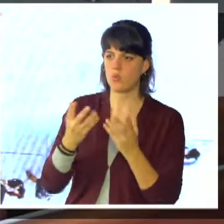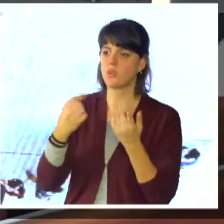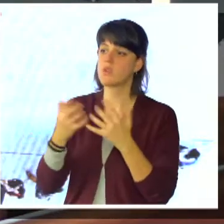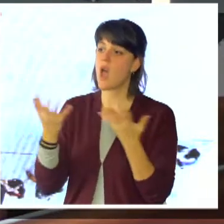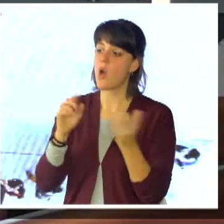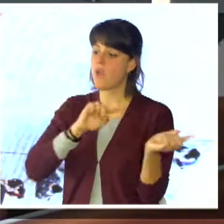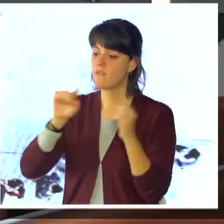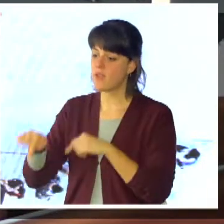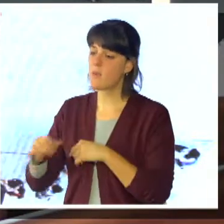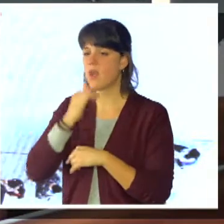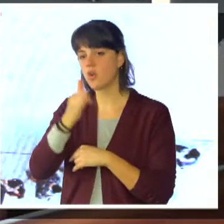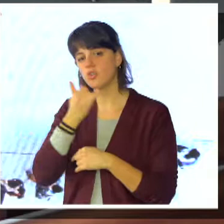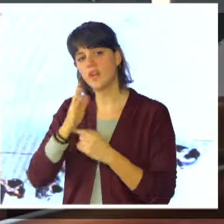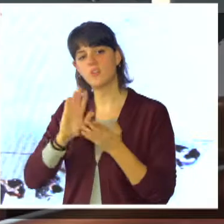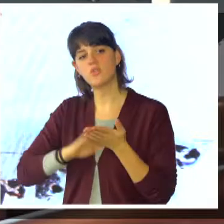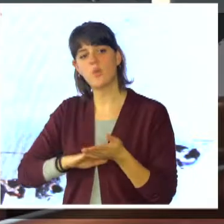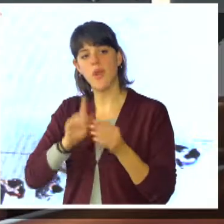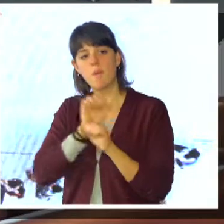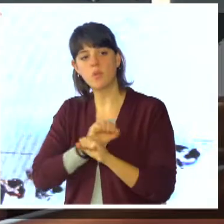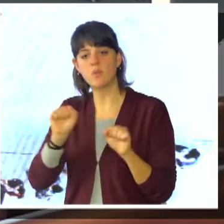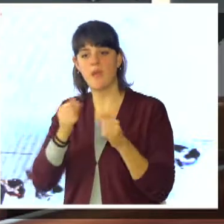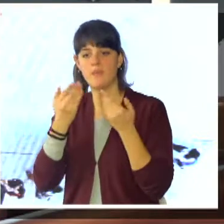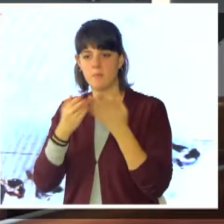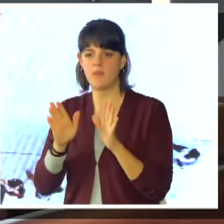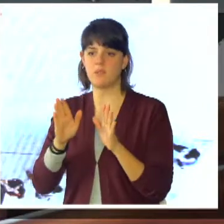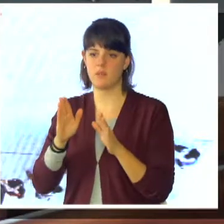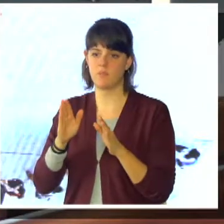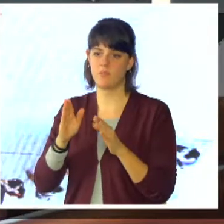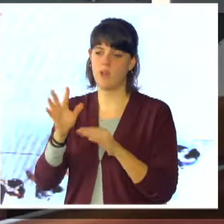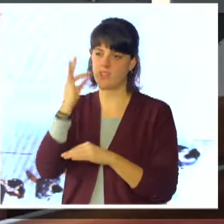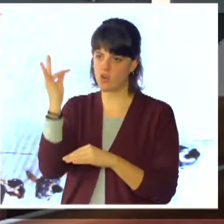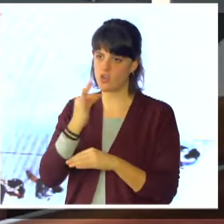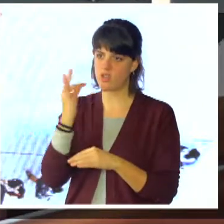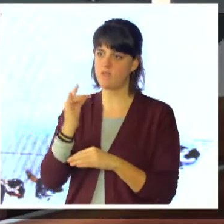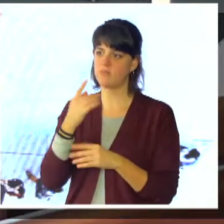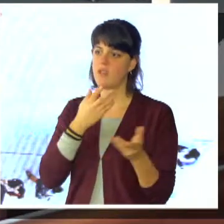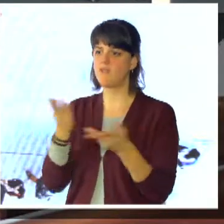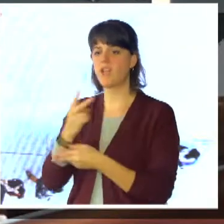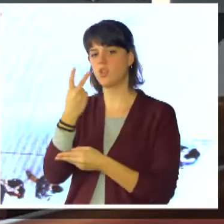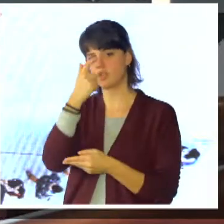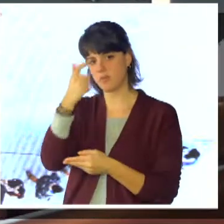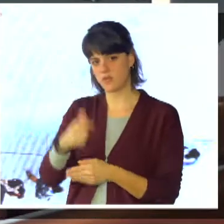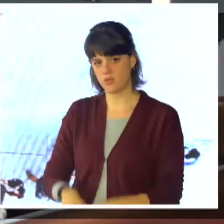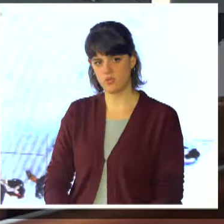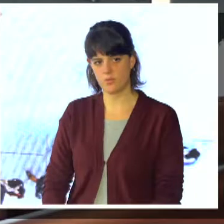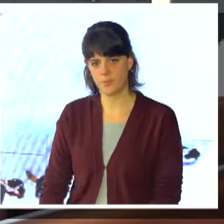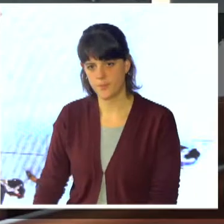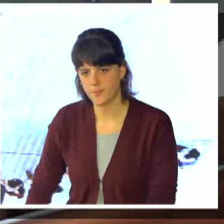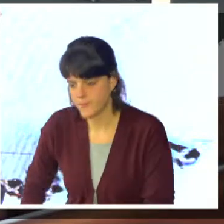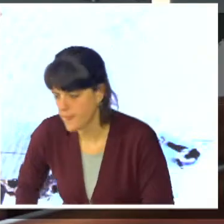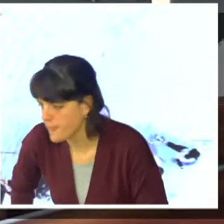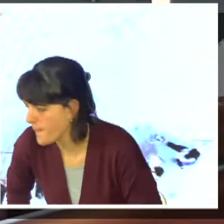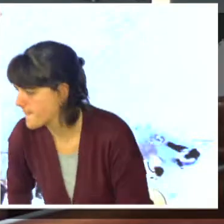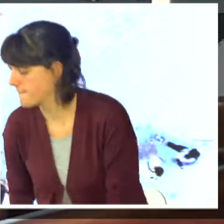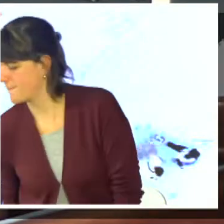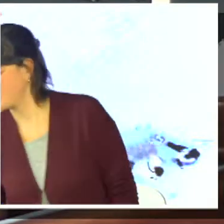nosotros de las posibilidades que se abren a partir de esta tecnología, es que vamos a invitar a dos expertos. El ingeniero Diego